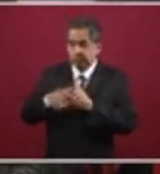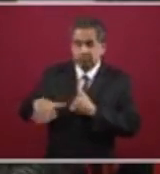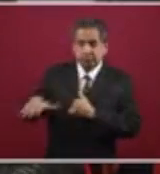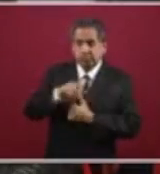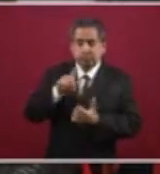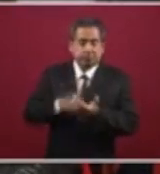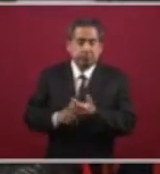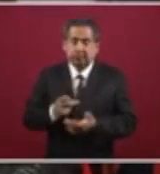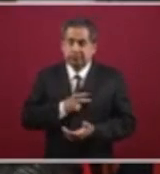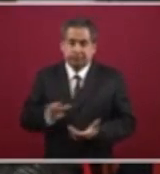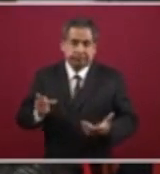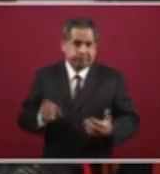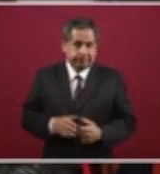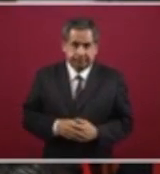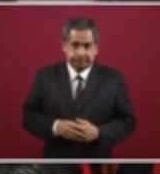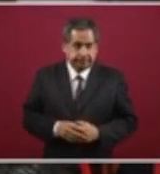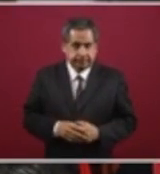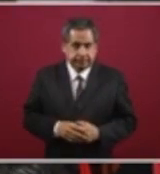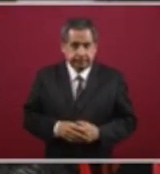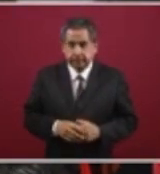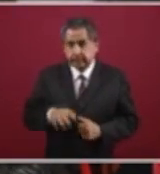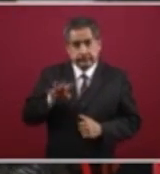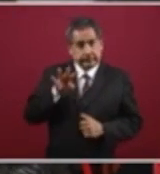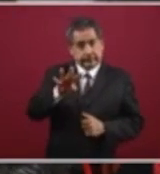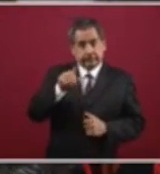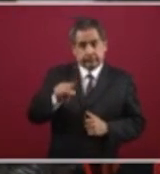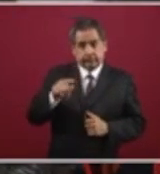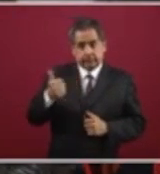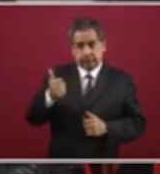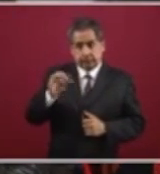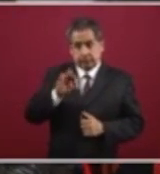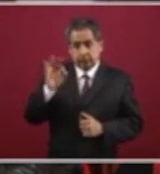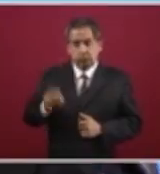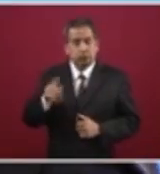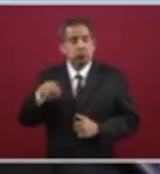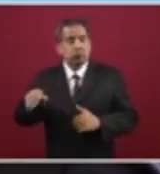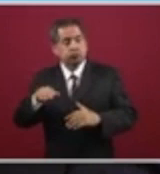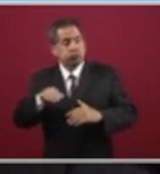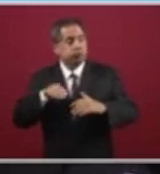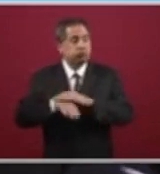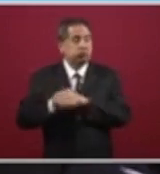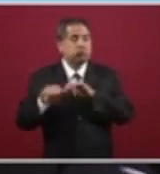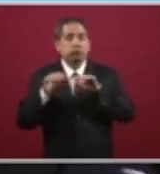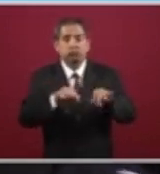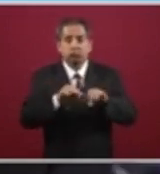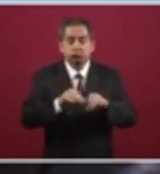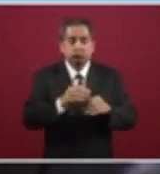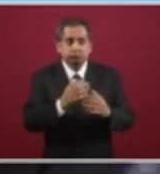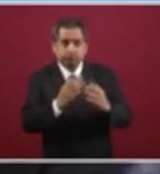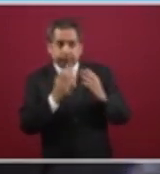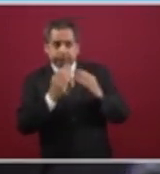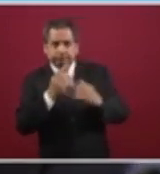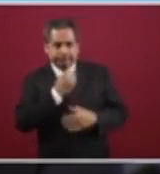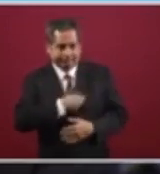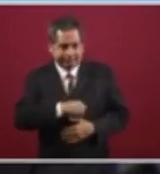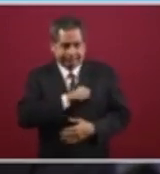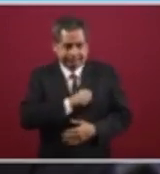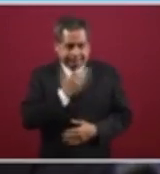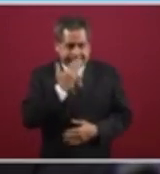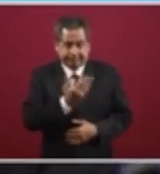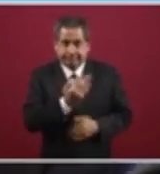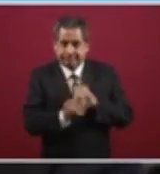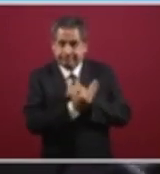en esta situación. El 19.6% no puede acceder a servicios de salud pública y